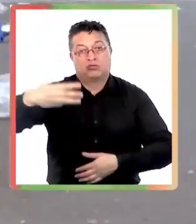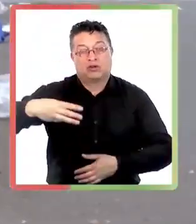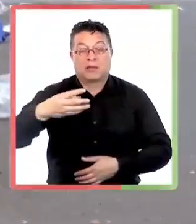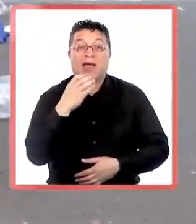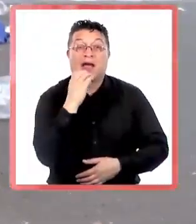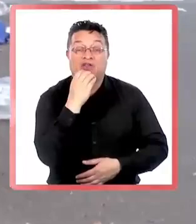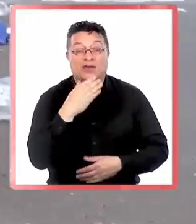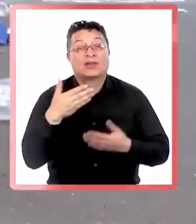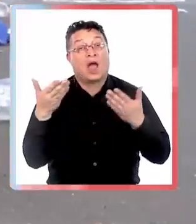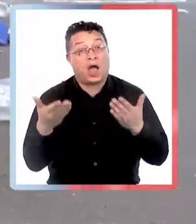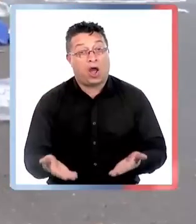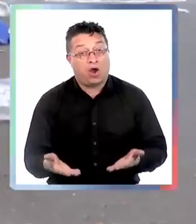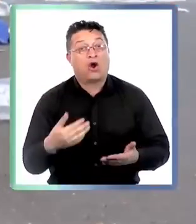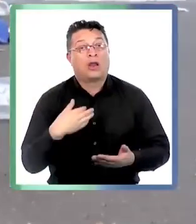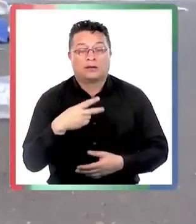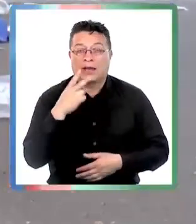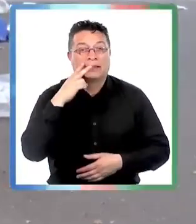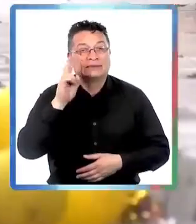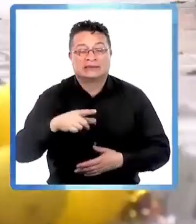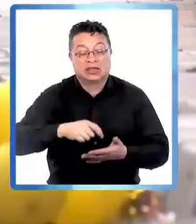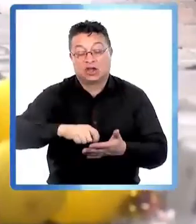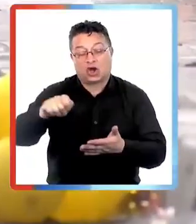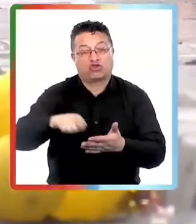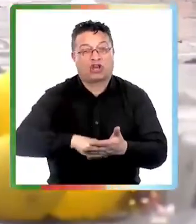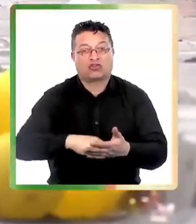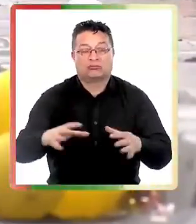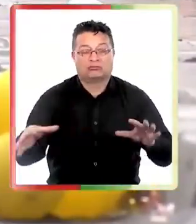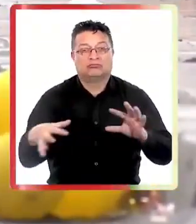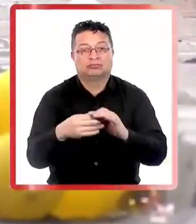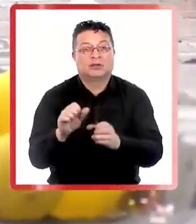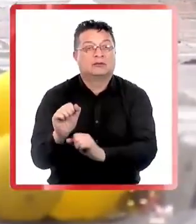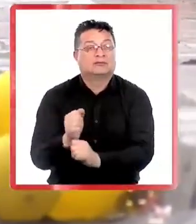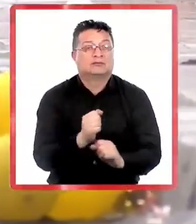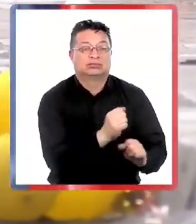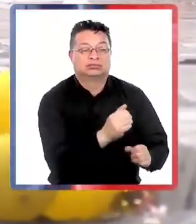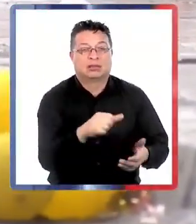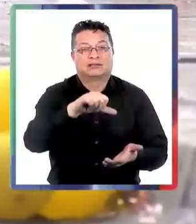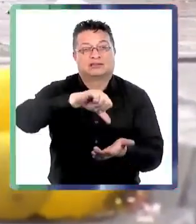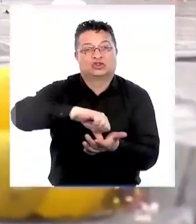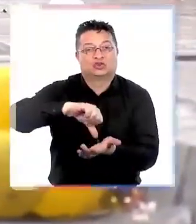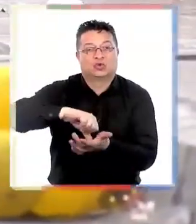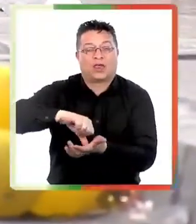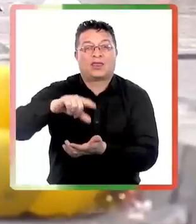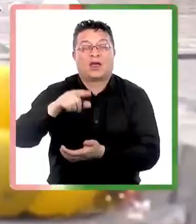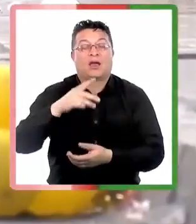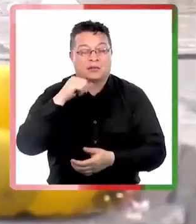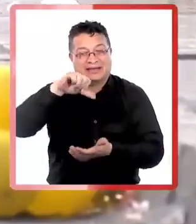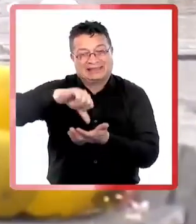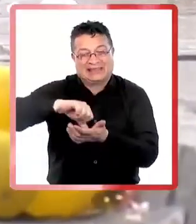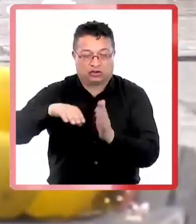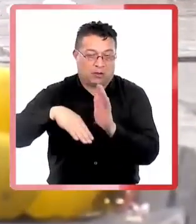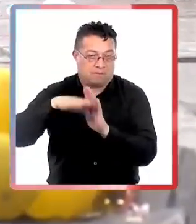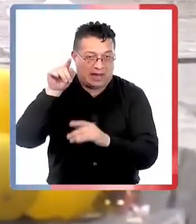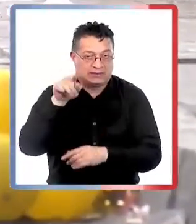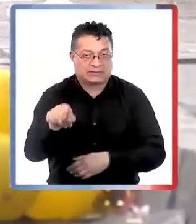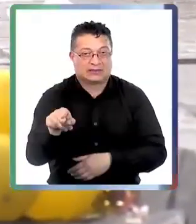que el municipio de Antofagasta en estos momentos se encuentra sin un contrato vigente para el barrido de la ciudad, principalmente para el